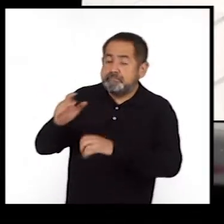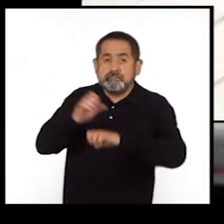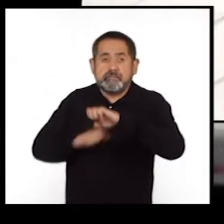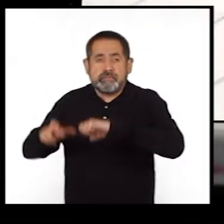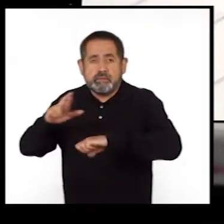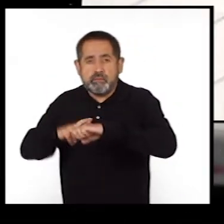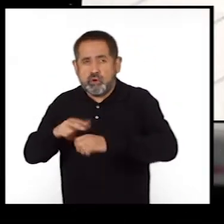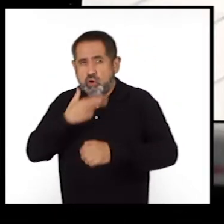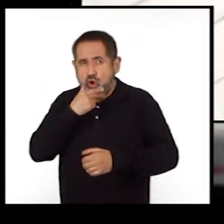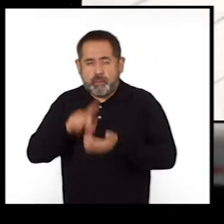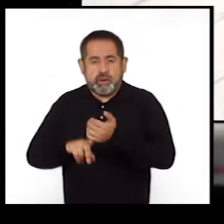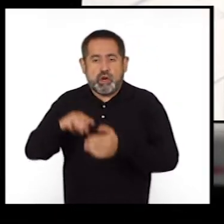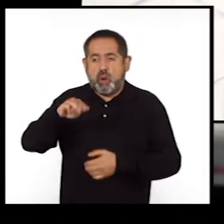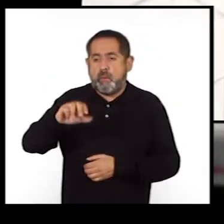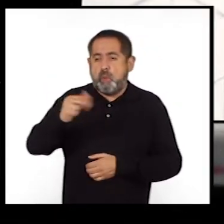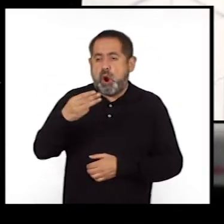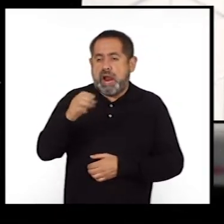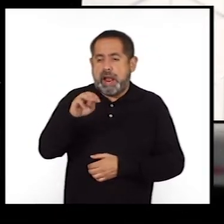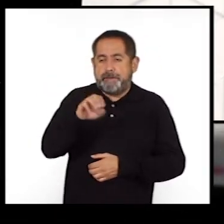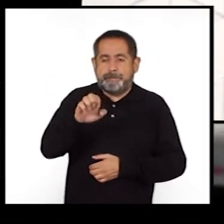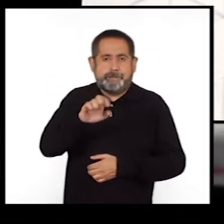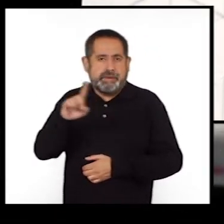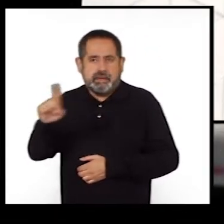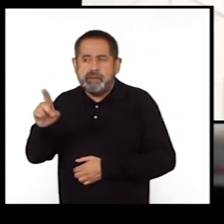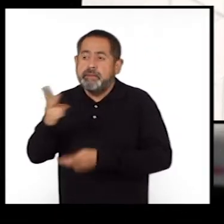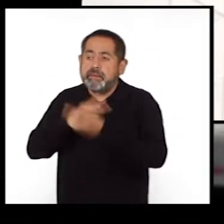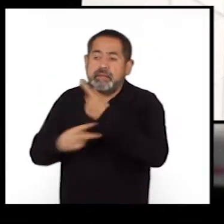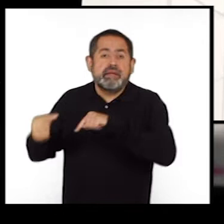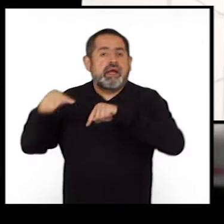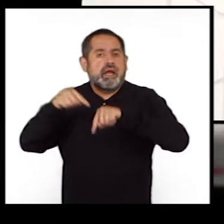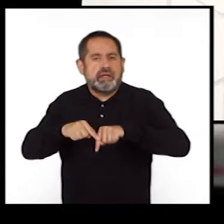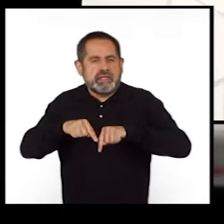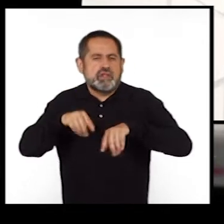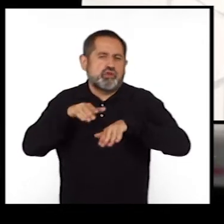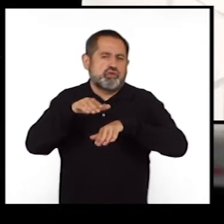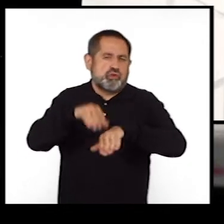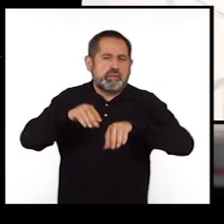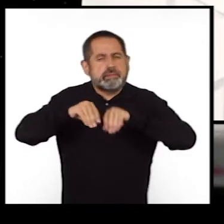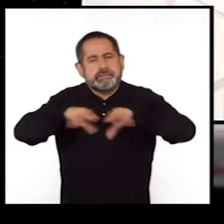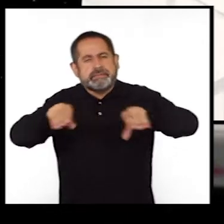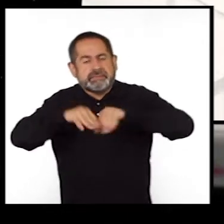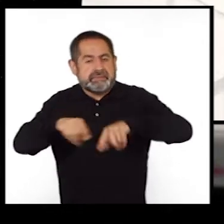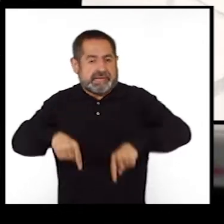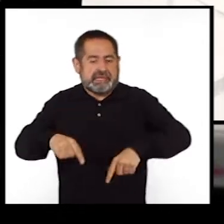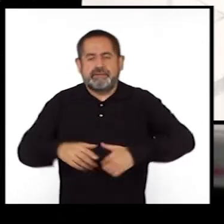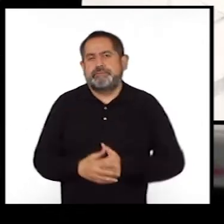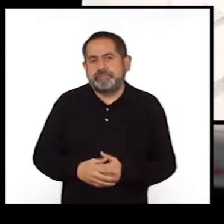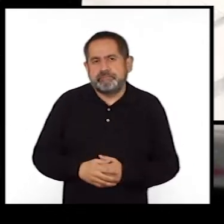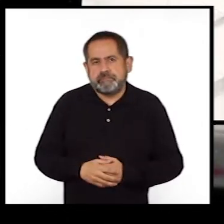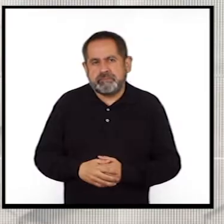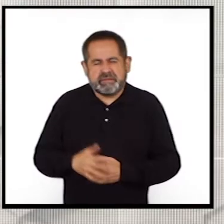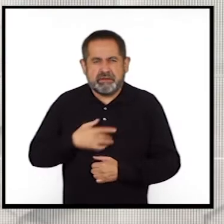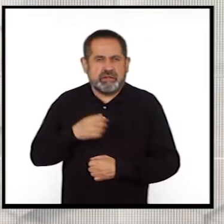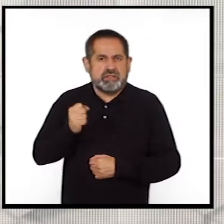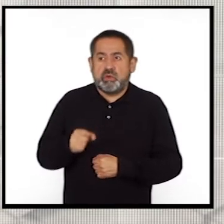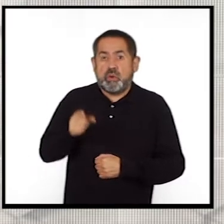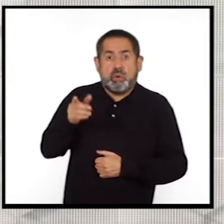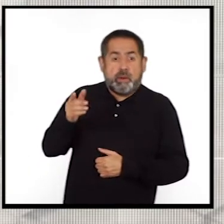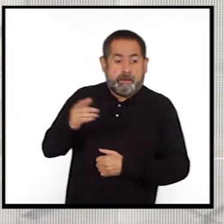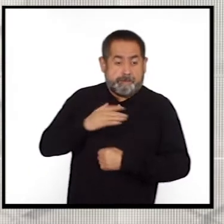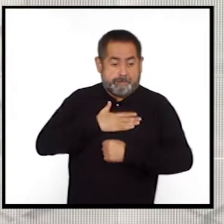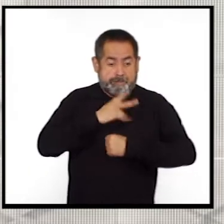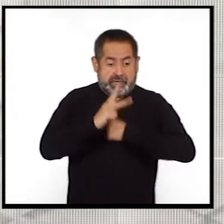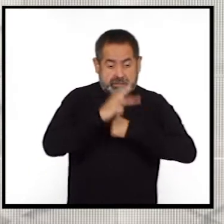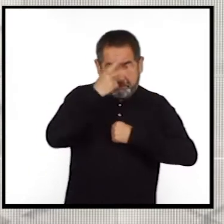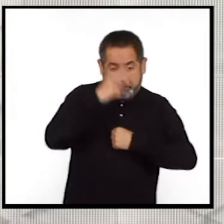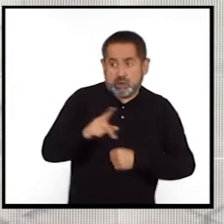Muchísimas gracias al embajador Mohamed Al-Kuwari por su presencia en este evento turístico. Estamos seguros que la relación